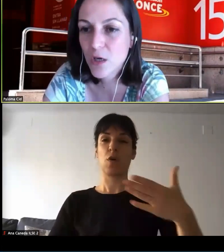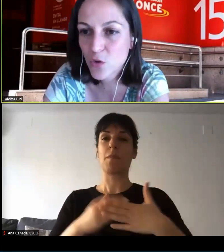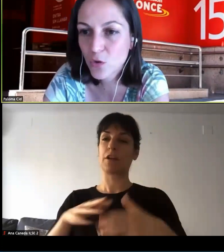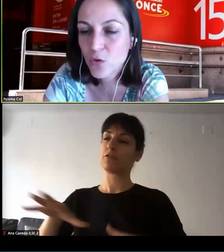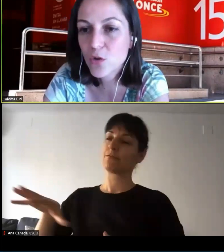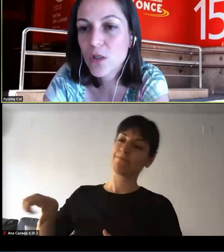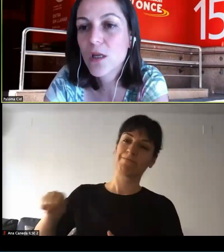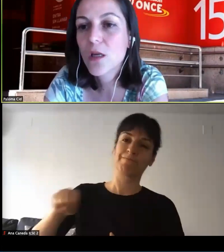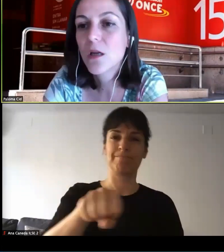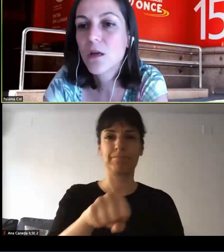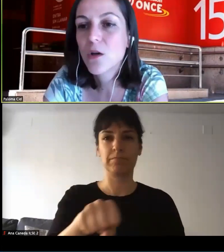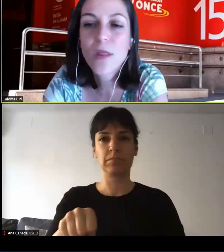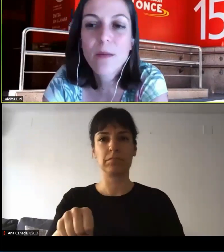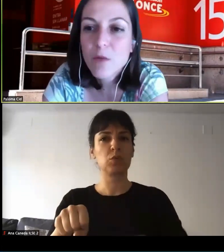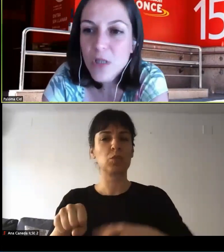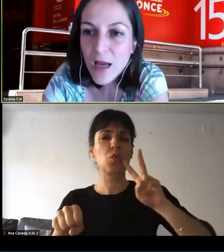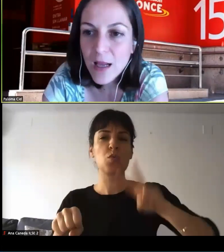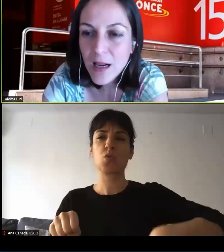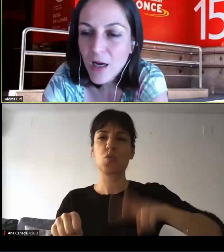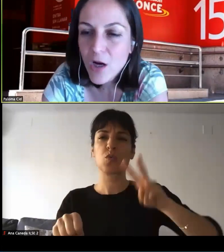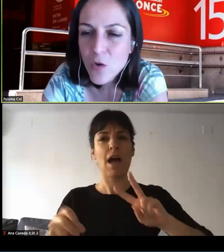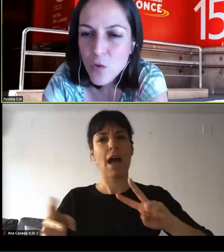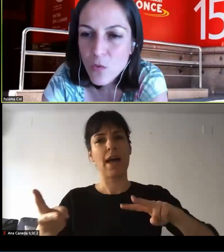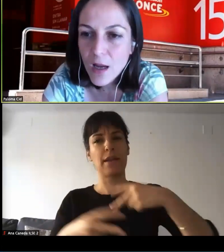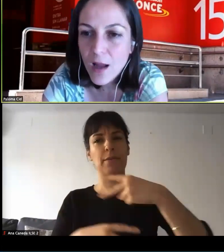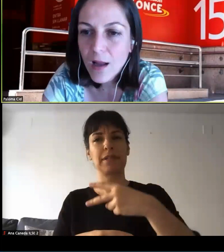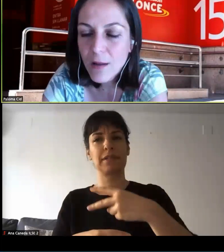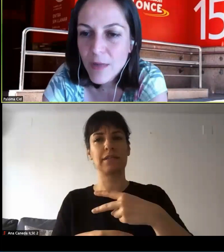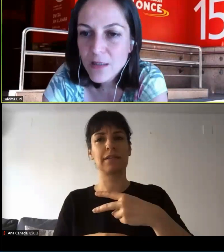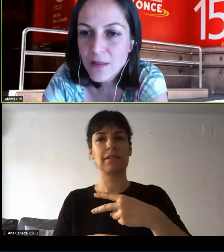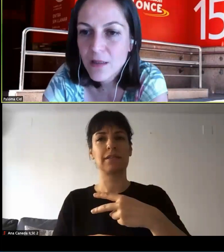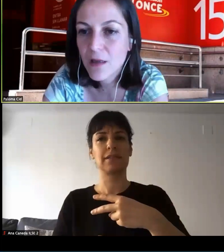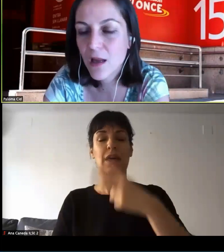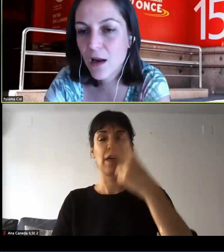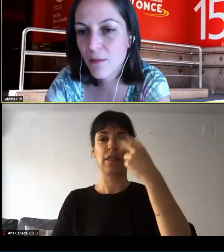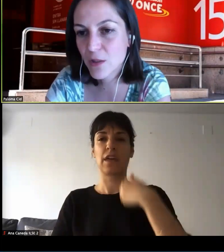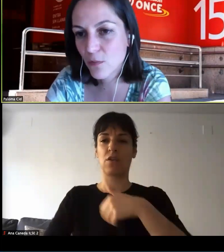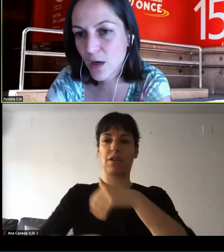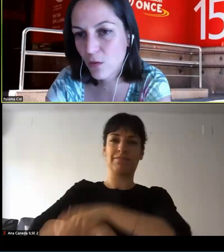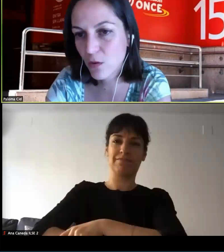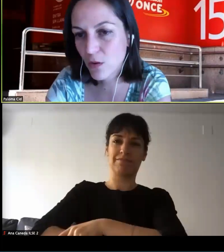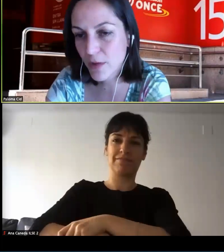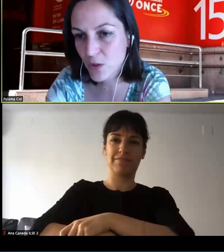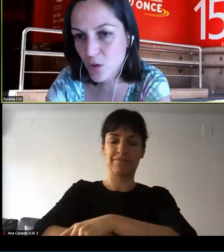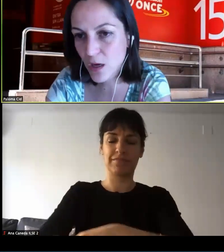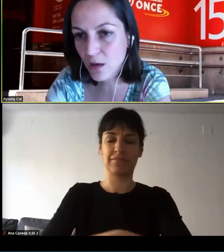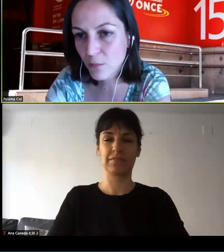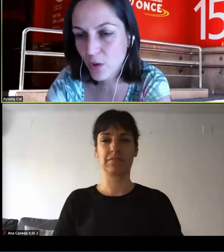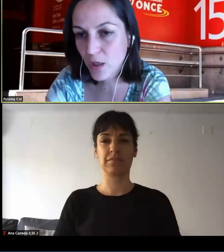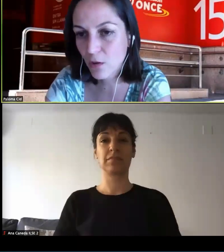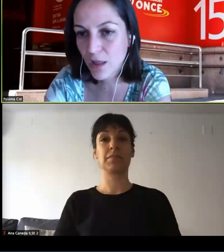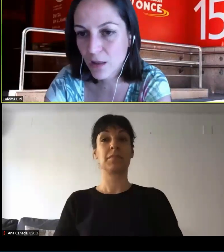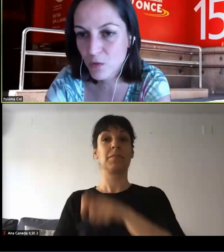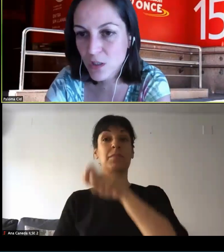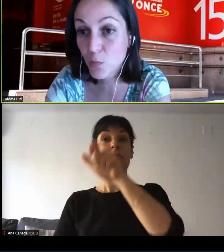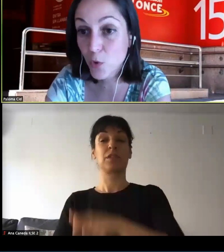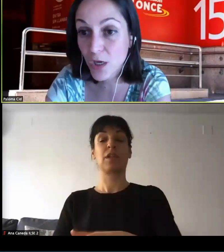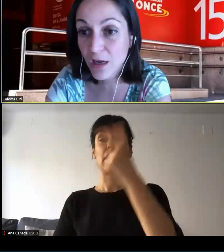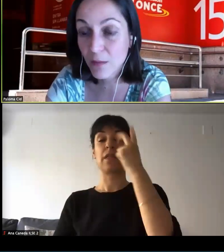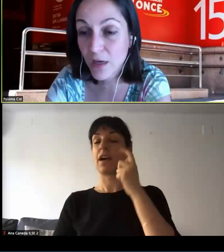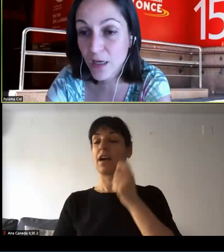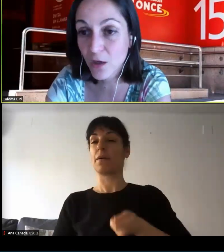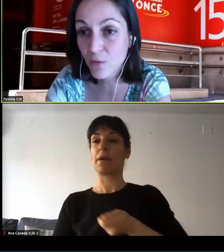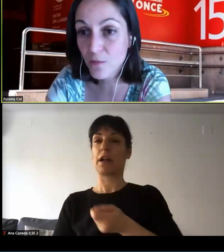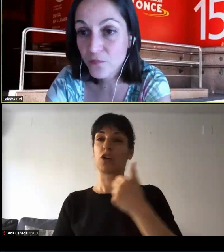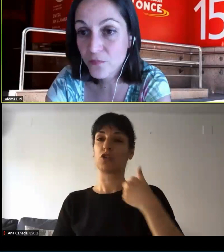ellos a nosotros. No debemos agarrar nunca, jamás, el bastón blanco de una persona, porque lo que hacemos es ponerle